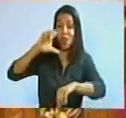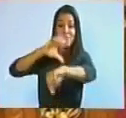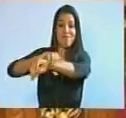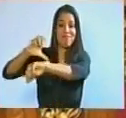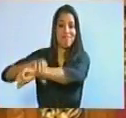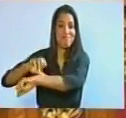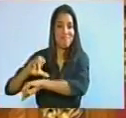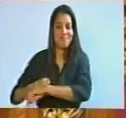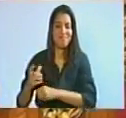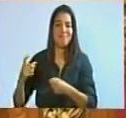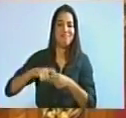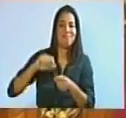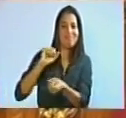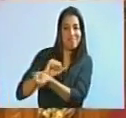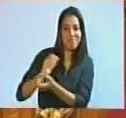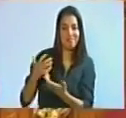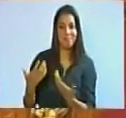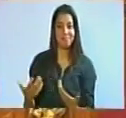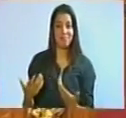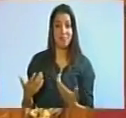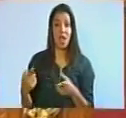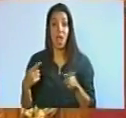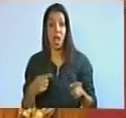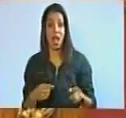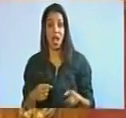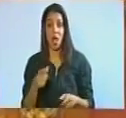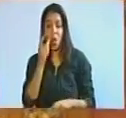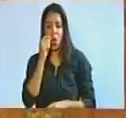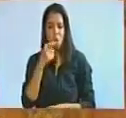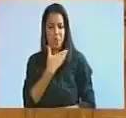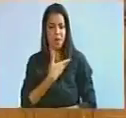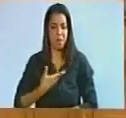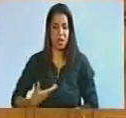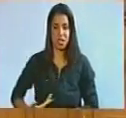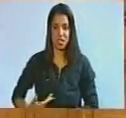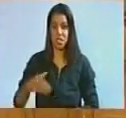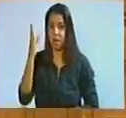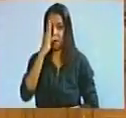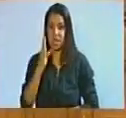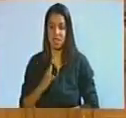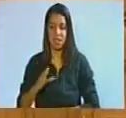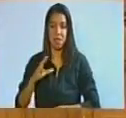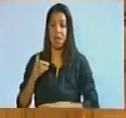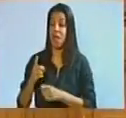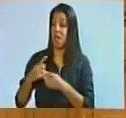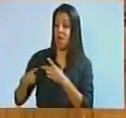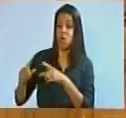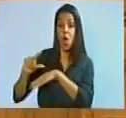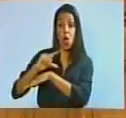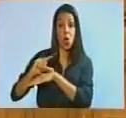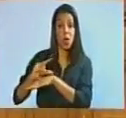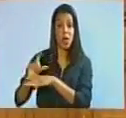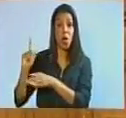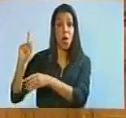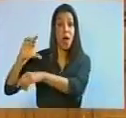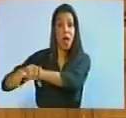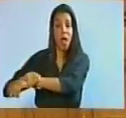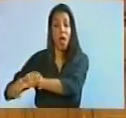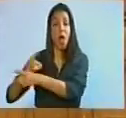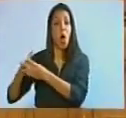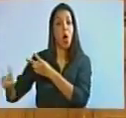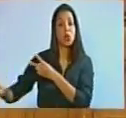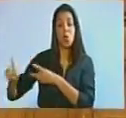hicieron posible que Michel Temer llegara al poder, el señor Cunha está preso, Caleiros está en